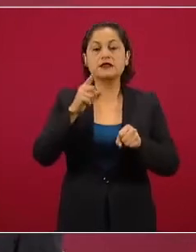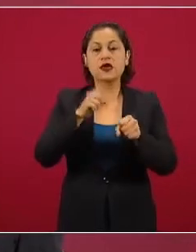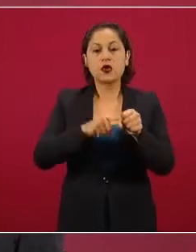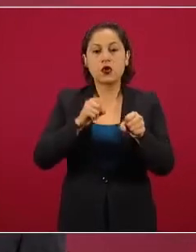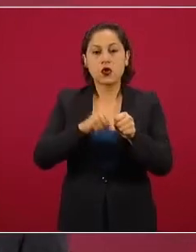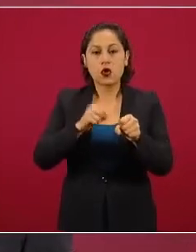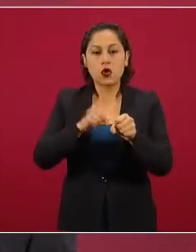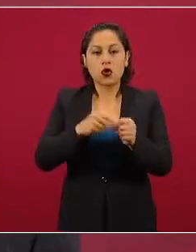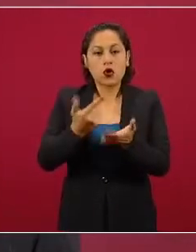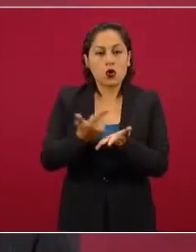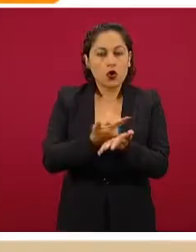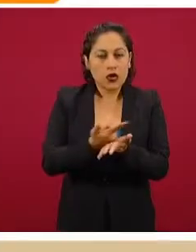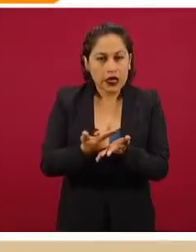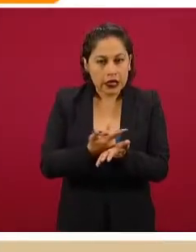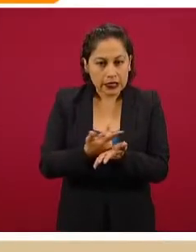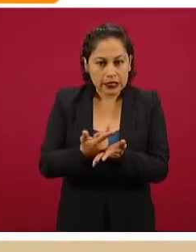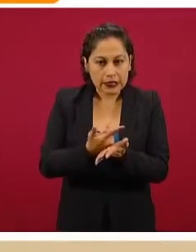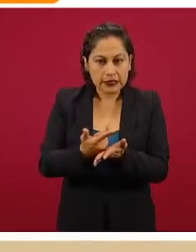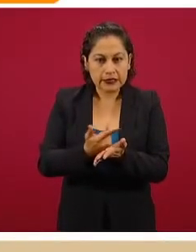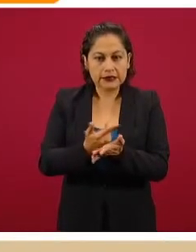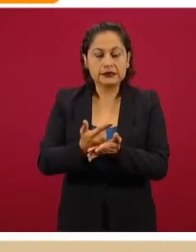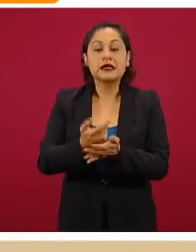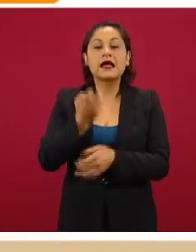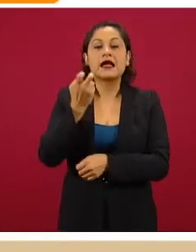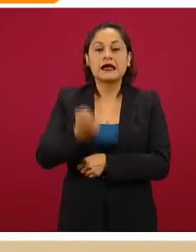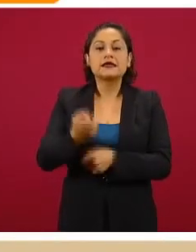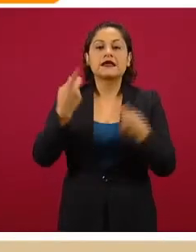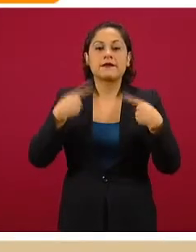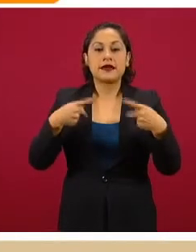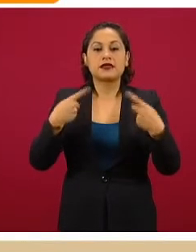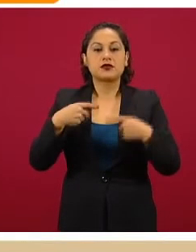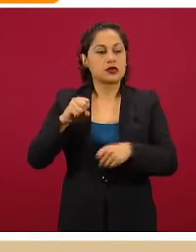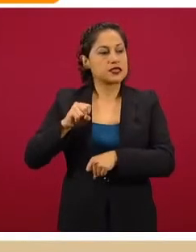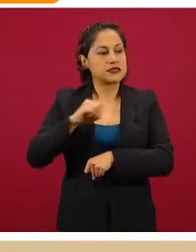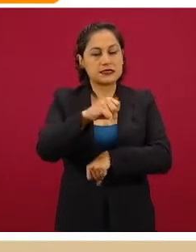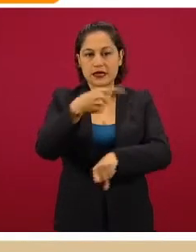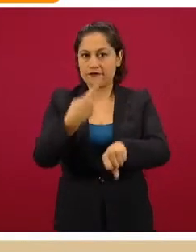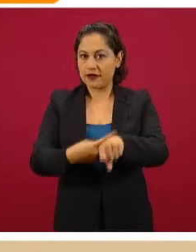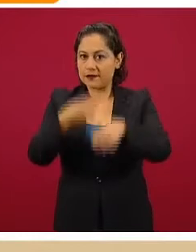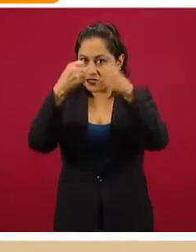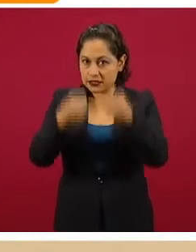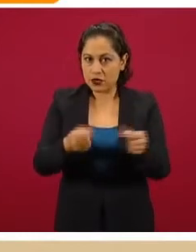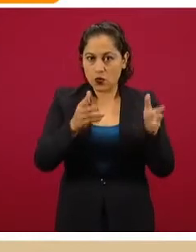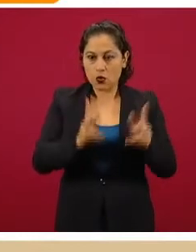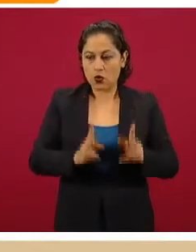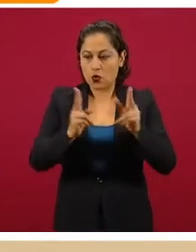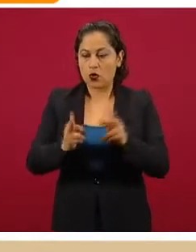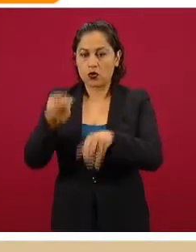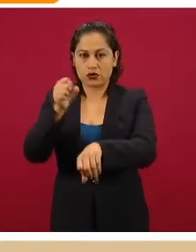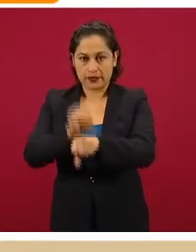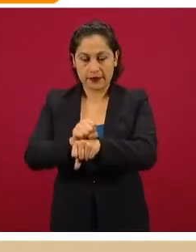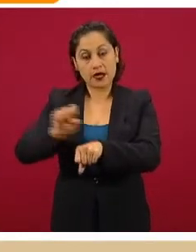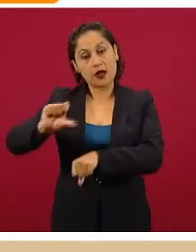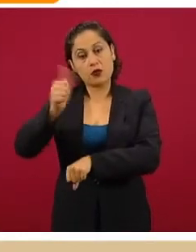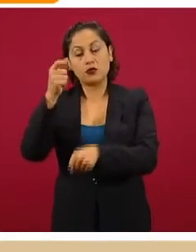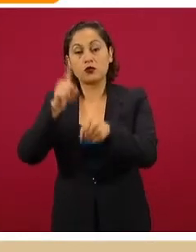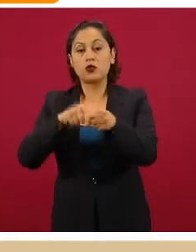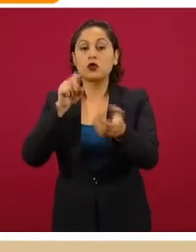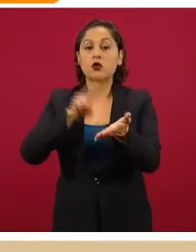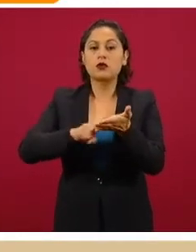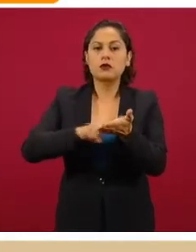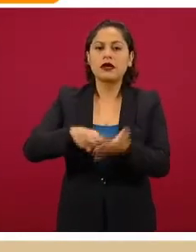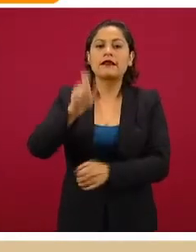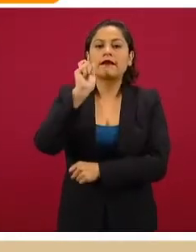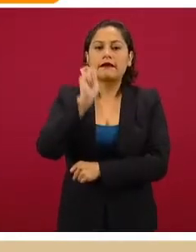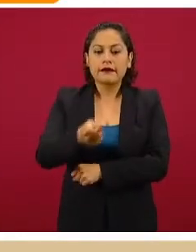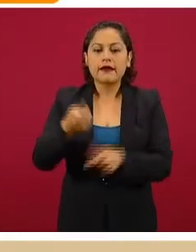pantallas se ve de color gris, son el número de casos confirmados por semana, y lo que se ve en la zona verde es el número de personas que,